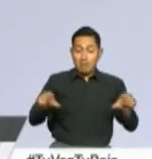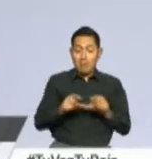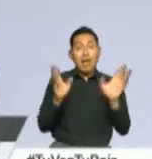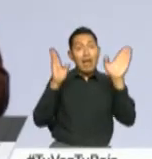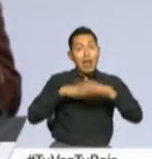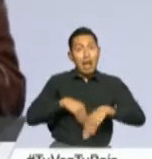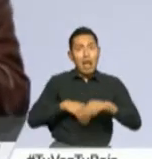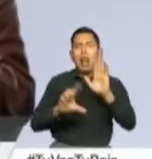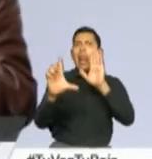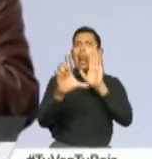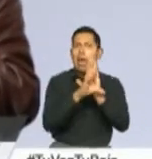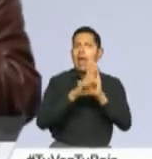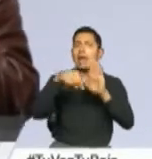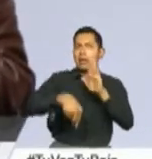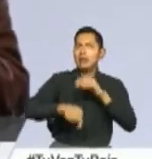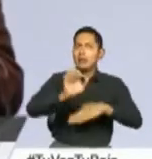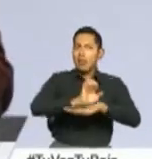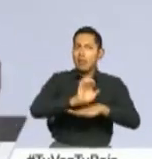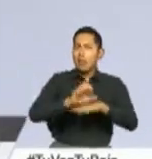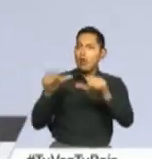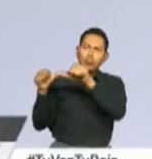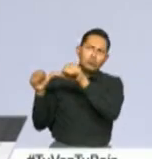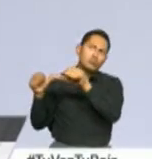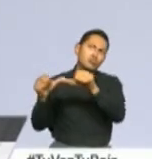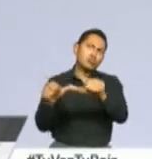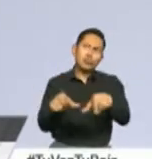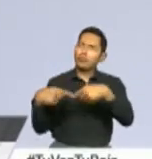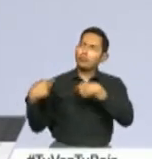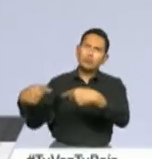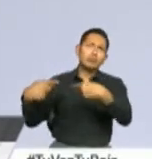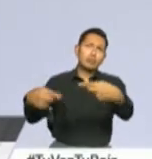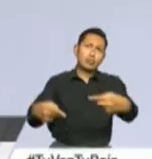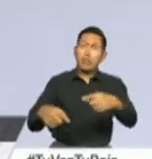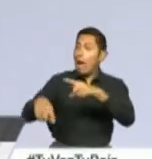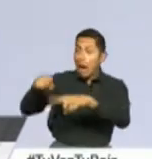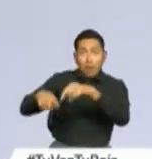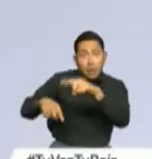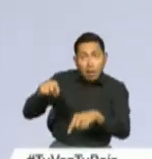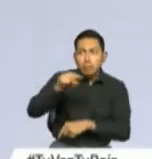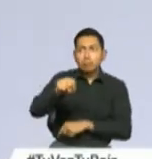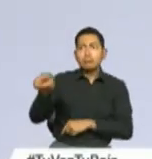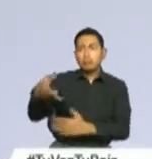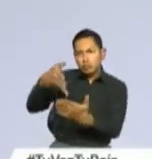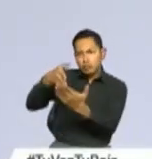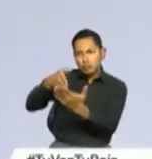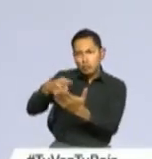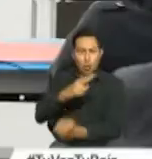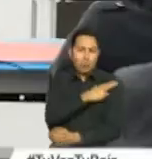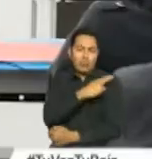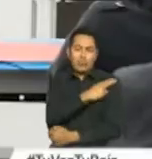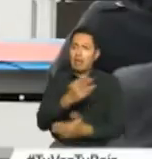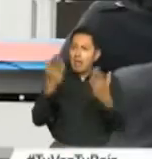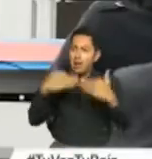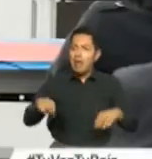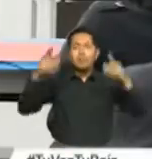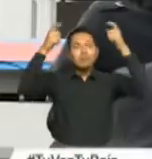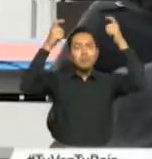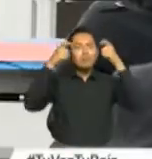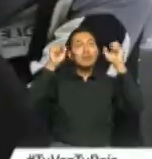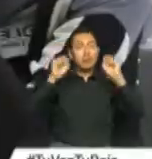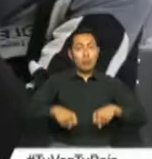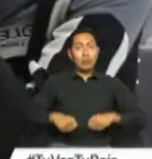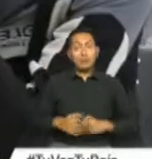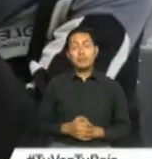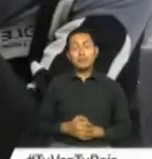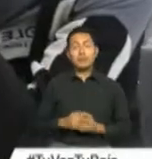permanentes y que más compañeros estudiantes puedan acceder y puedan culminar su ciclo de estudios universitarios. Para postular a